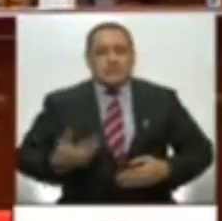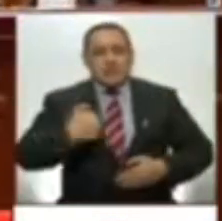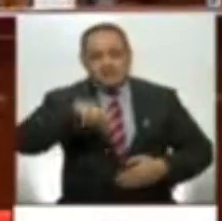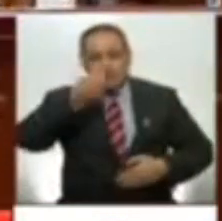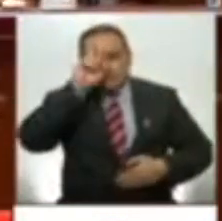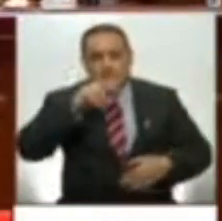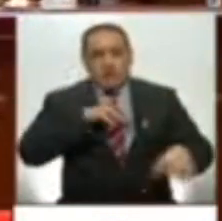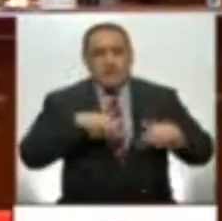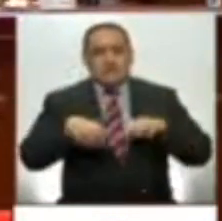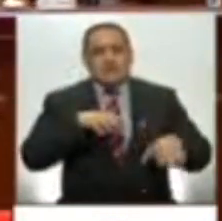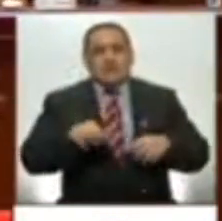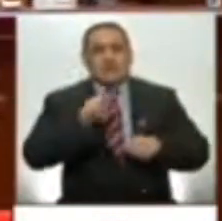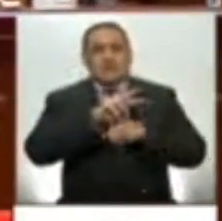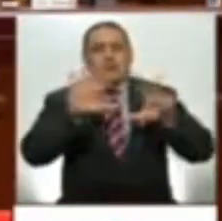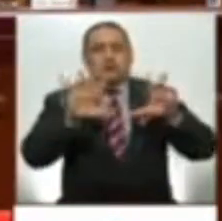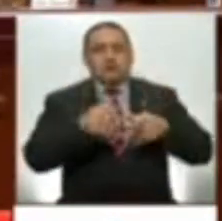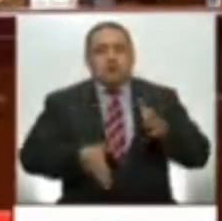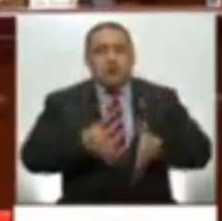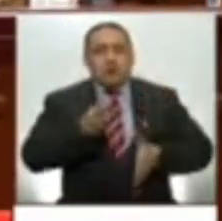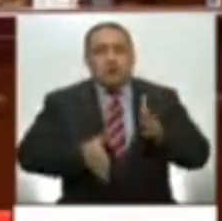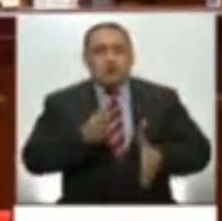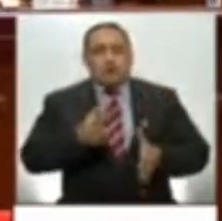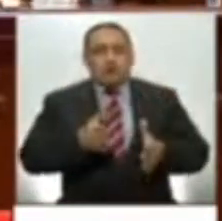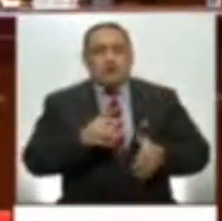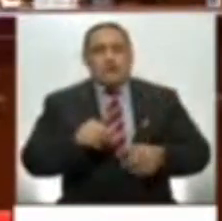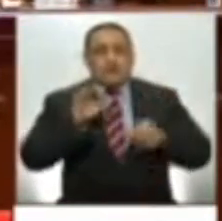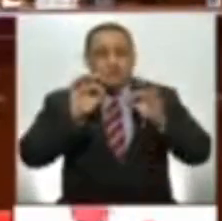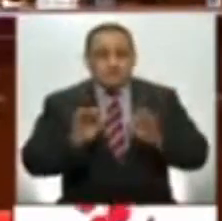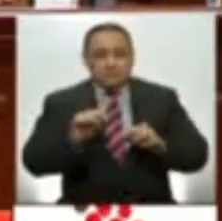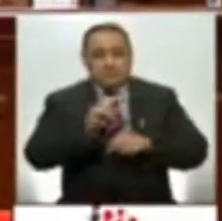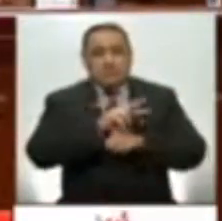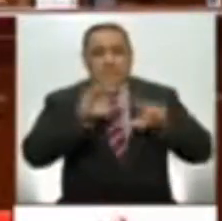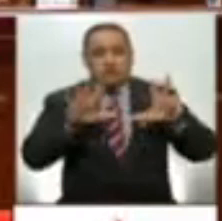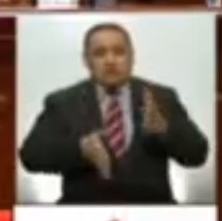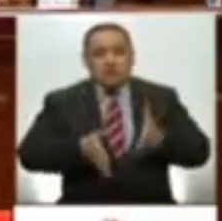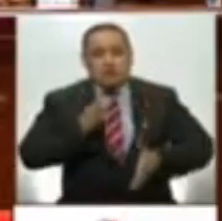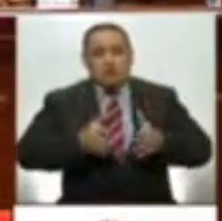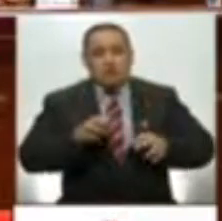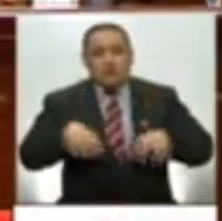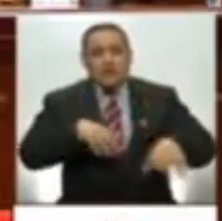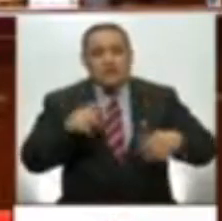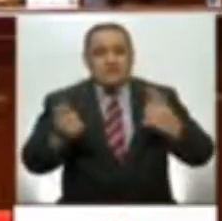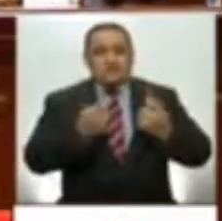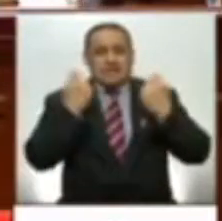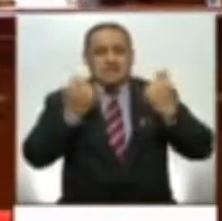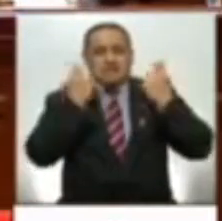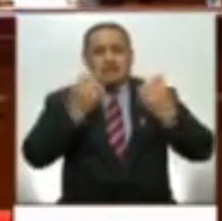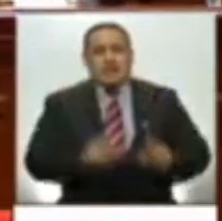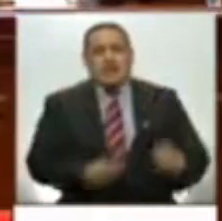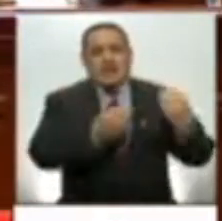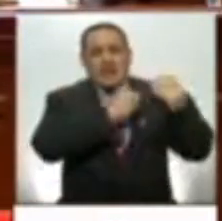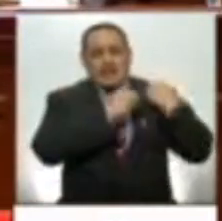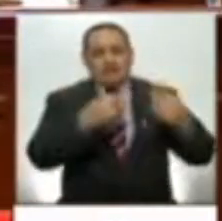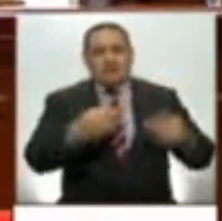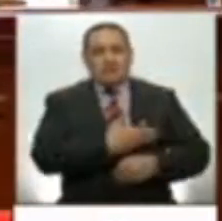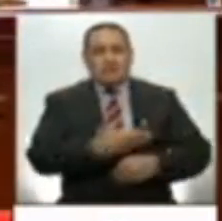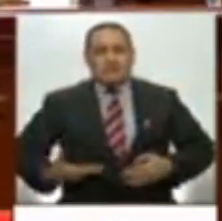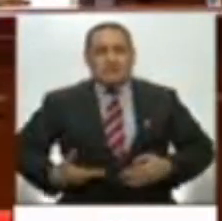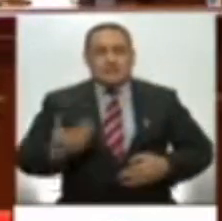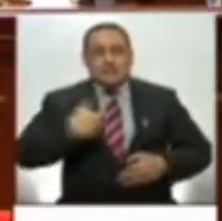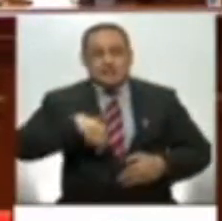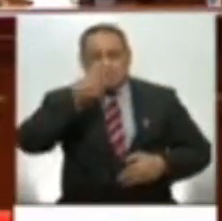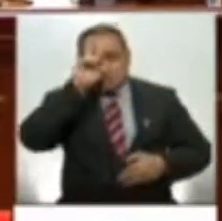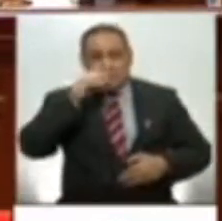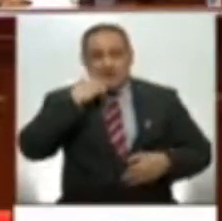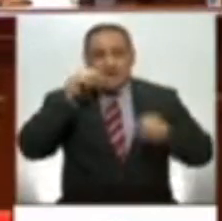a realizarse el 28 de julio. El 28 de julio se realiza la ceremonia de asunción del cargo de presidente de la